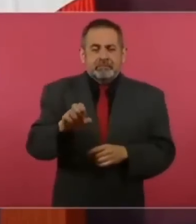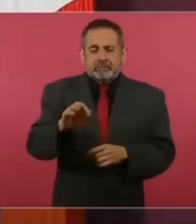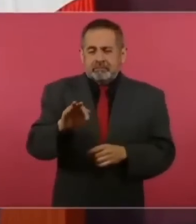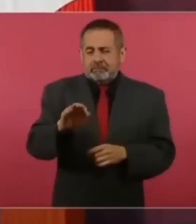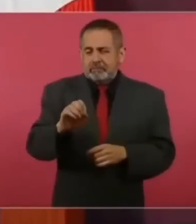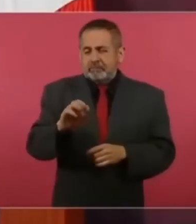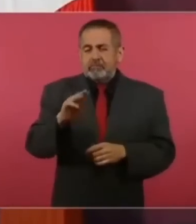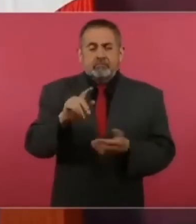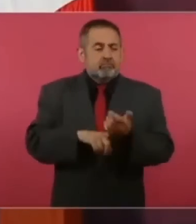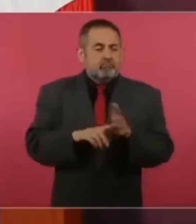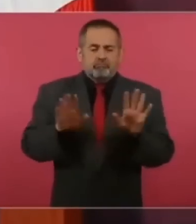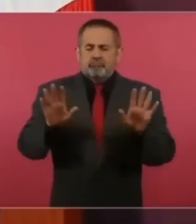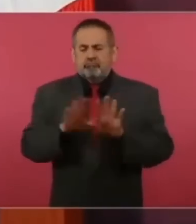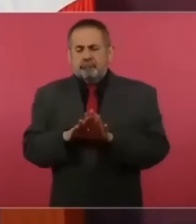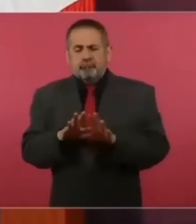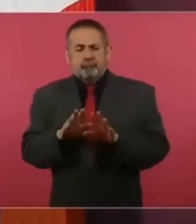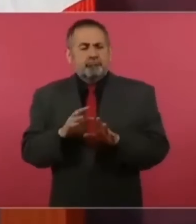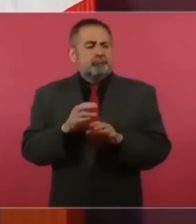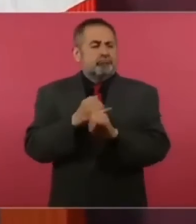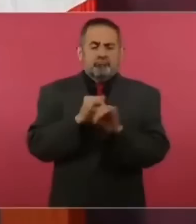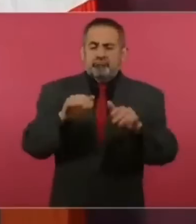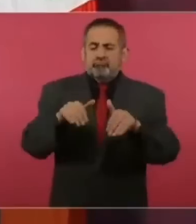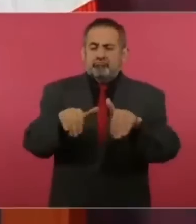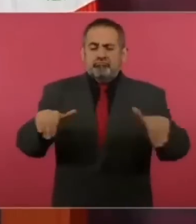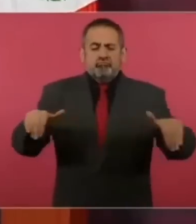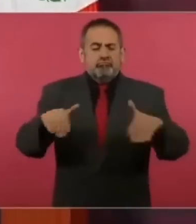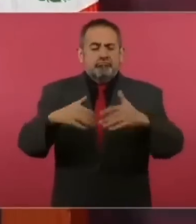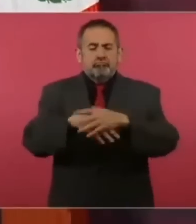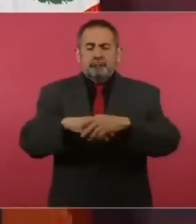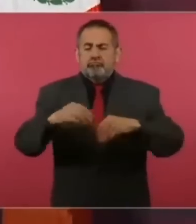de que era un periódico independiente,